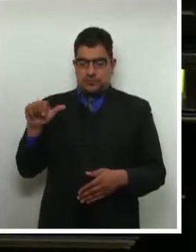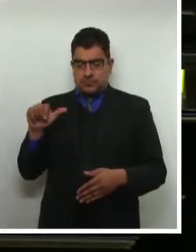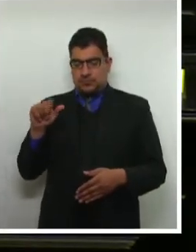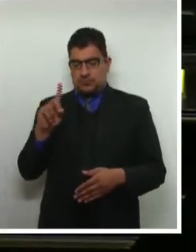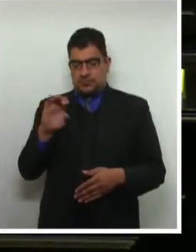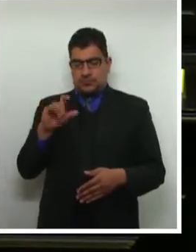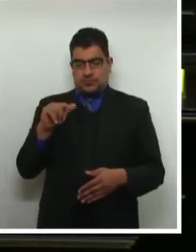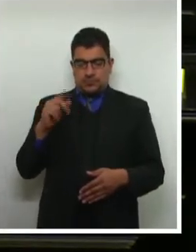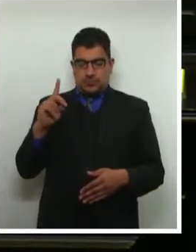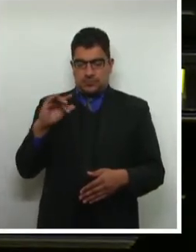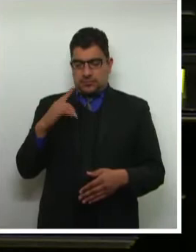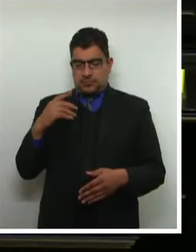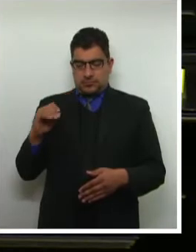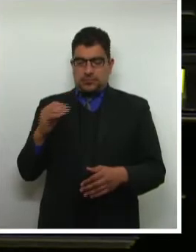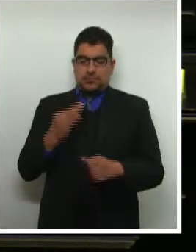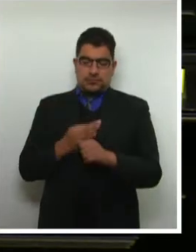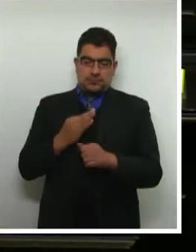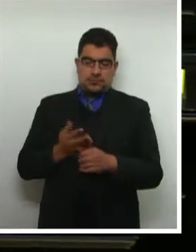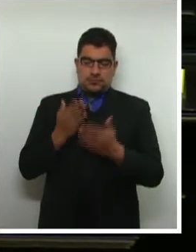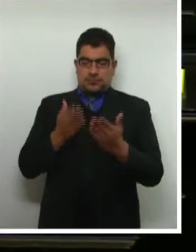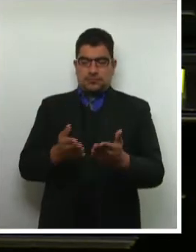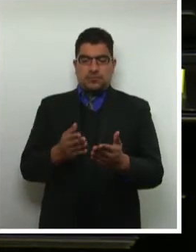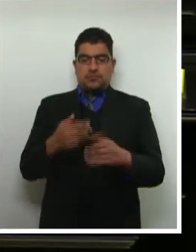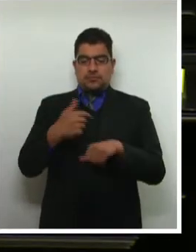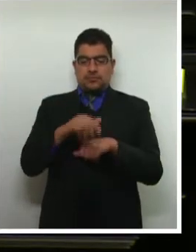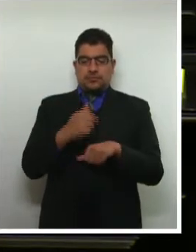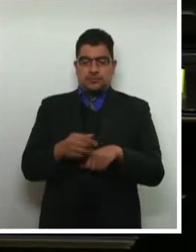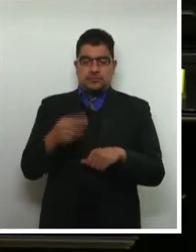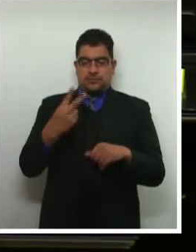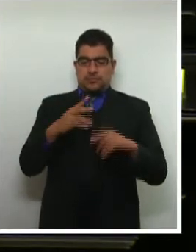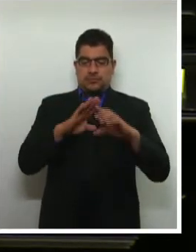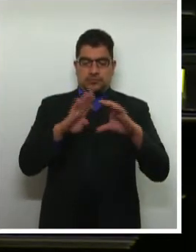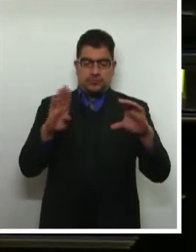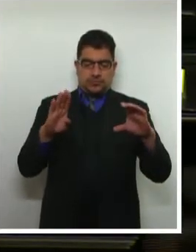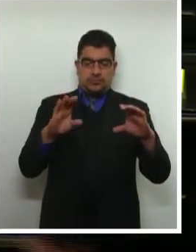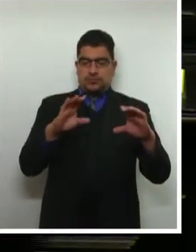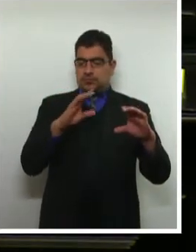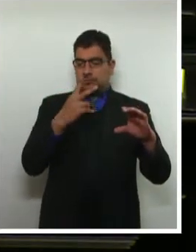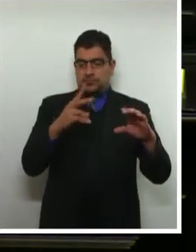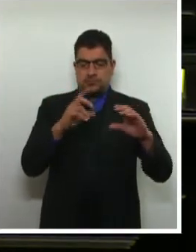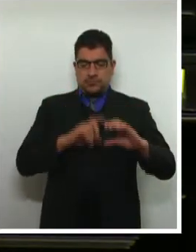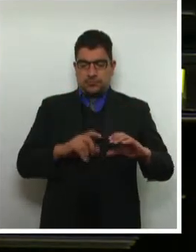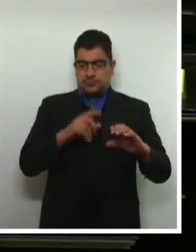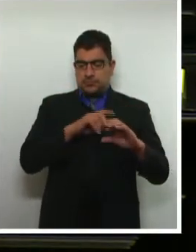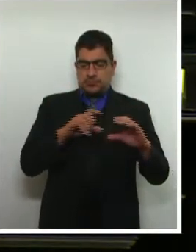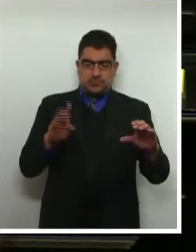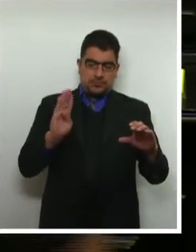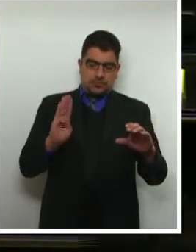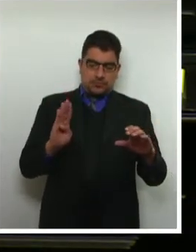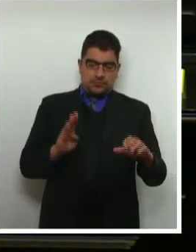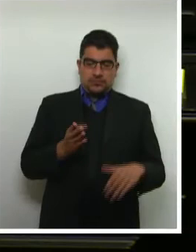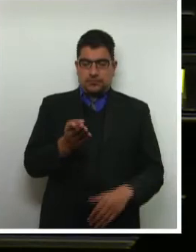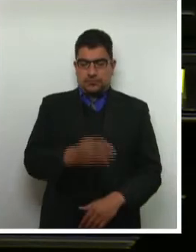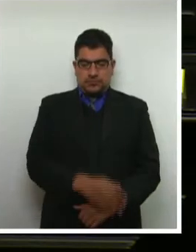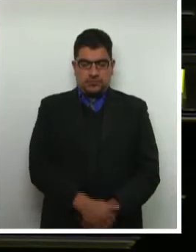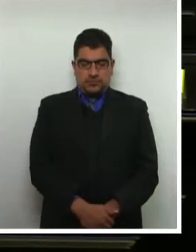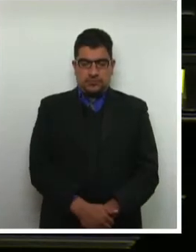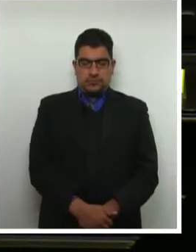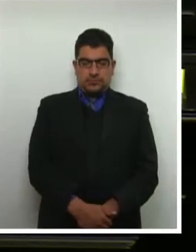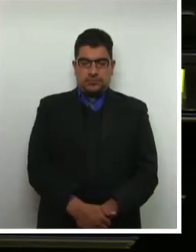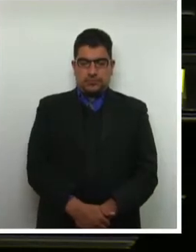Delgadillo para respecto al numeral 2 párrafo segundo del apartado B. Entonces